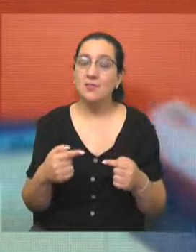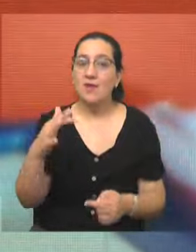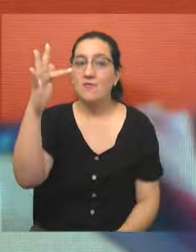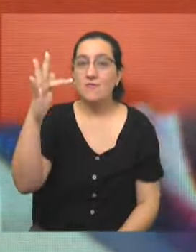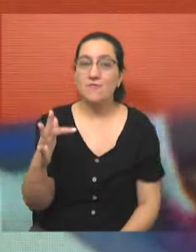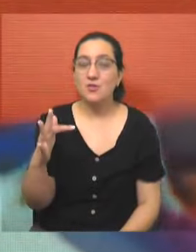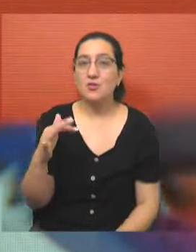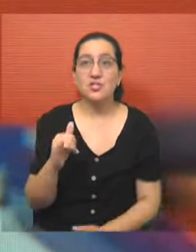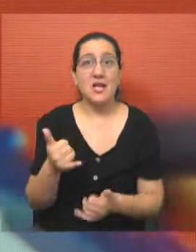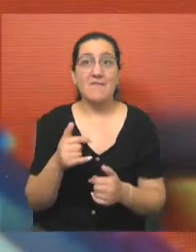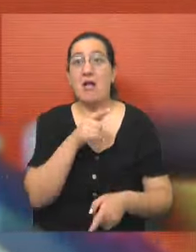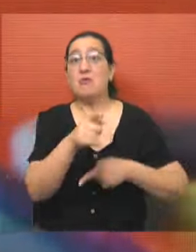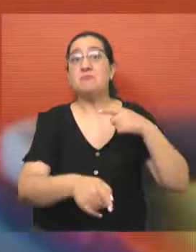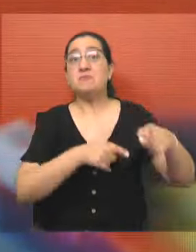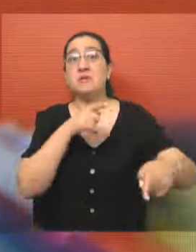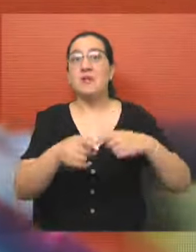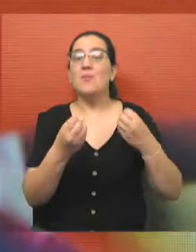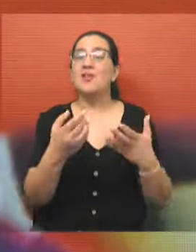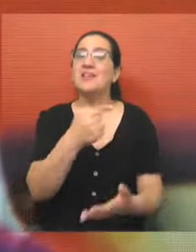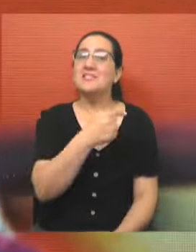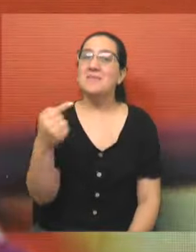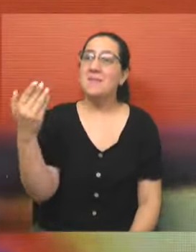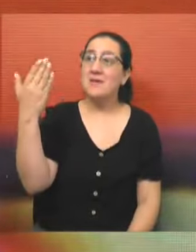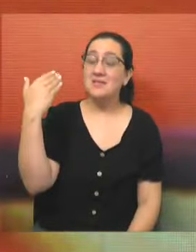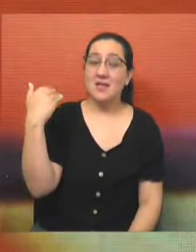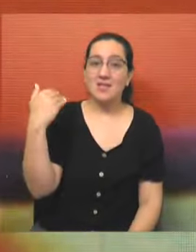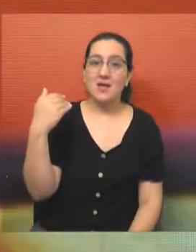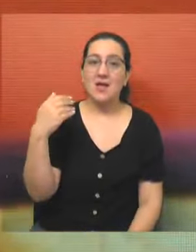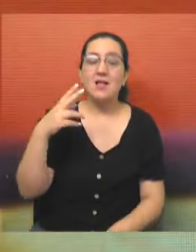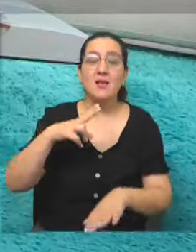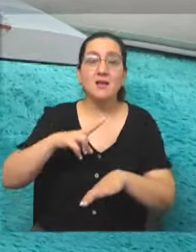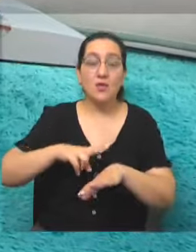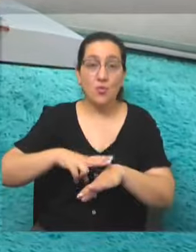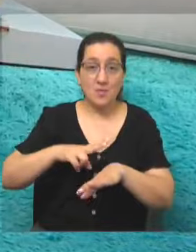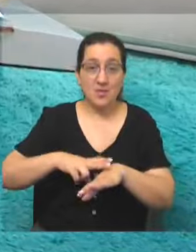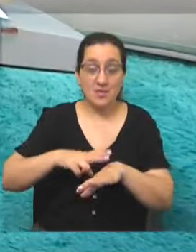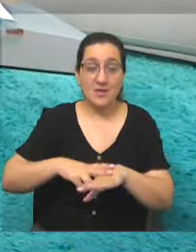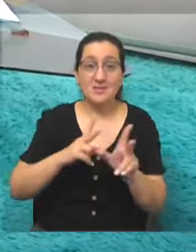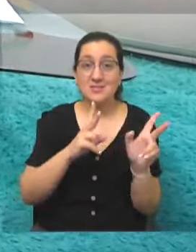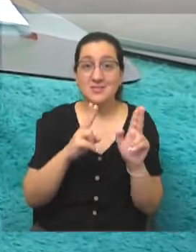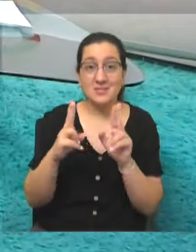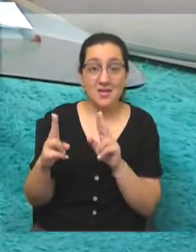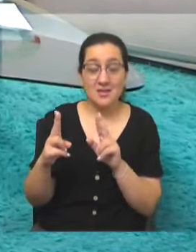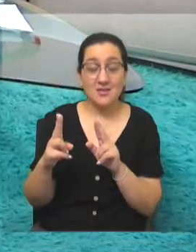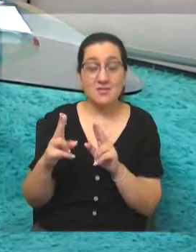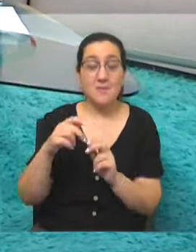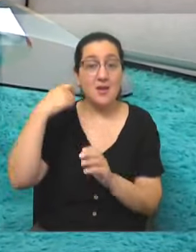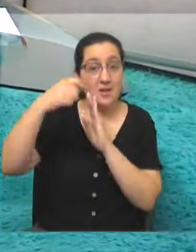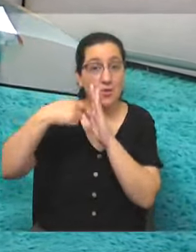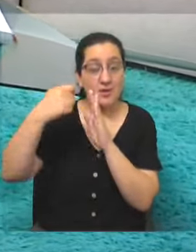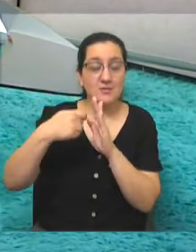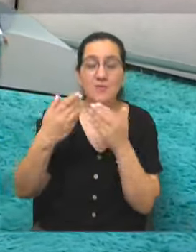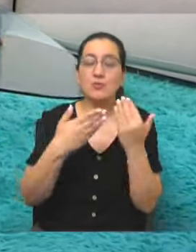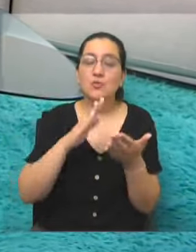el dedo acusador a decirte cosas porque la semana pasada el Cuervo Umpierre estuvo acá hablando de Pedro Páramo, quiero decirlo bien, y